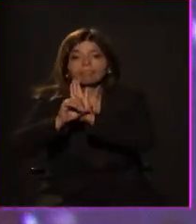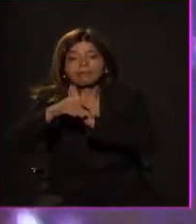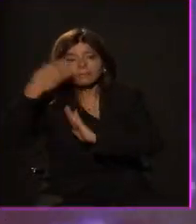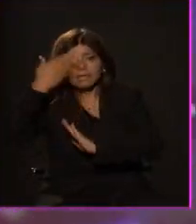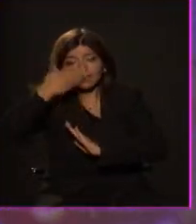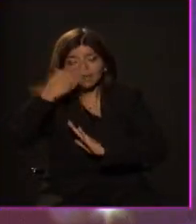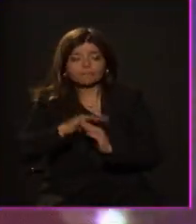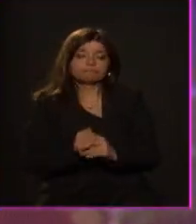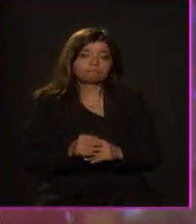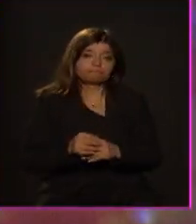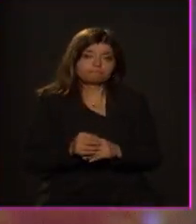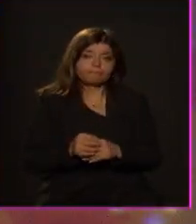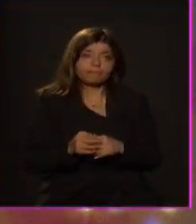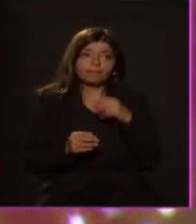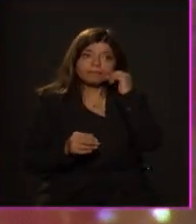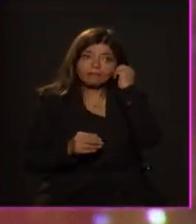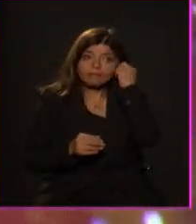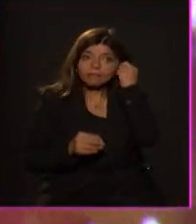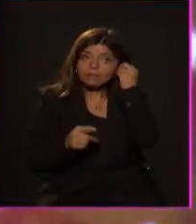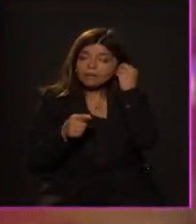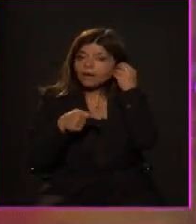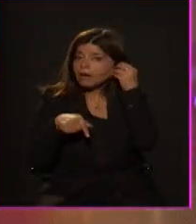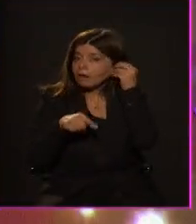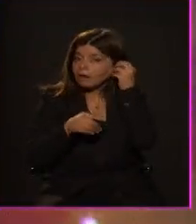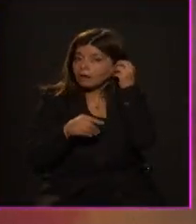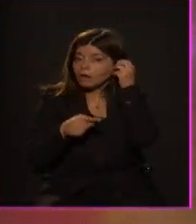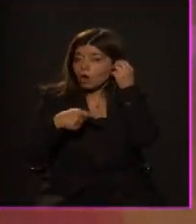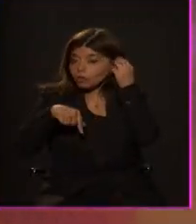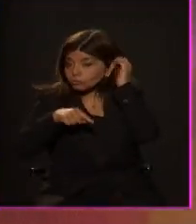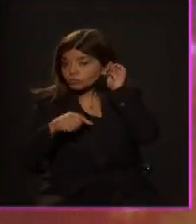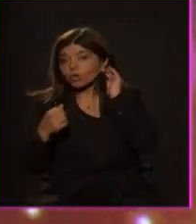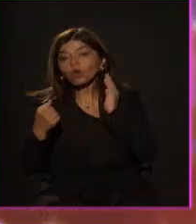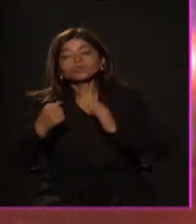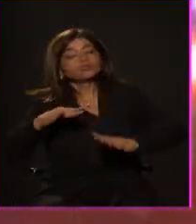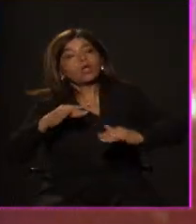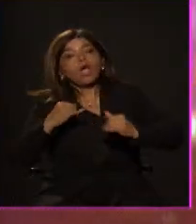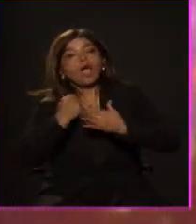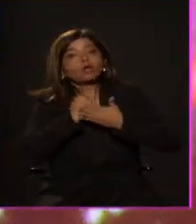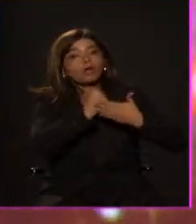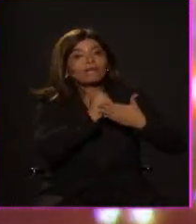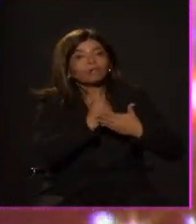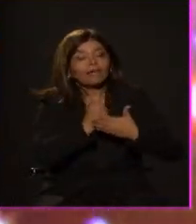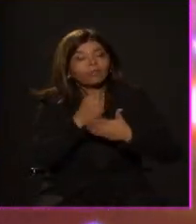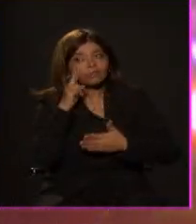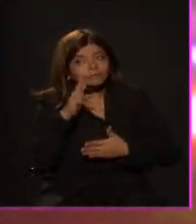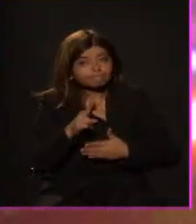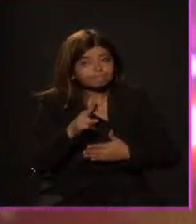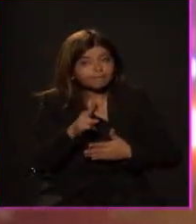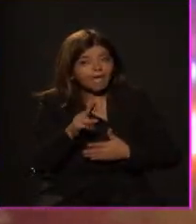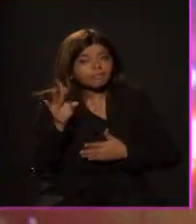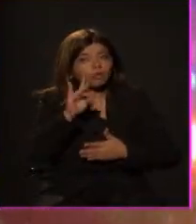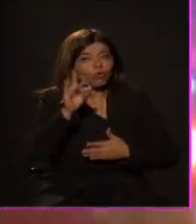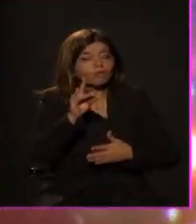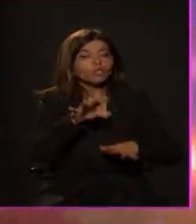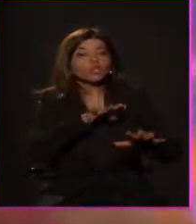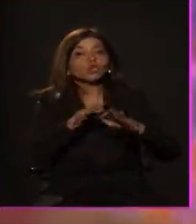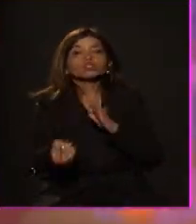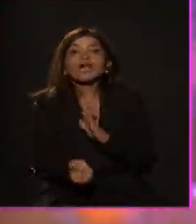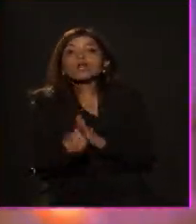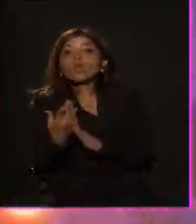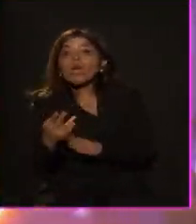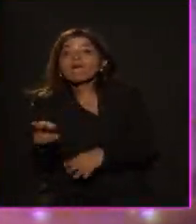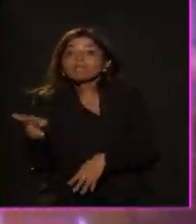avanzados de Alerce, que son básicamente nuestros amigos, nuestros colaboradores más cercanos, están descubriendo cosas inusuales de forma